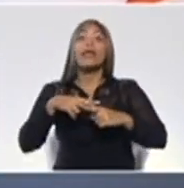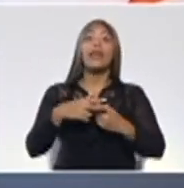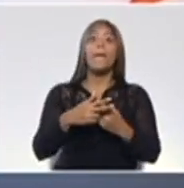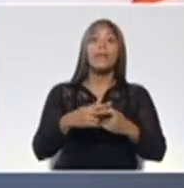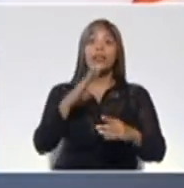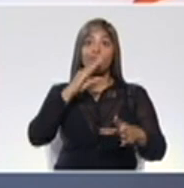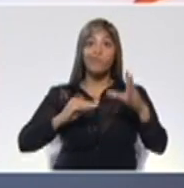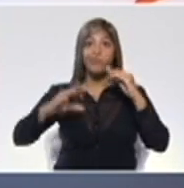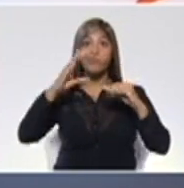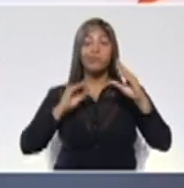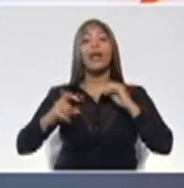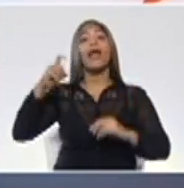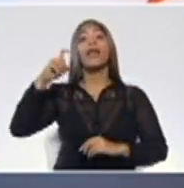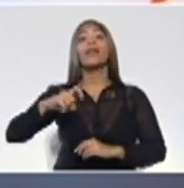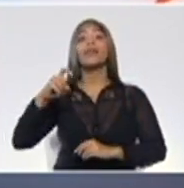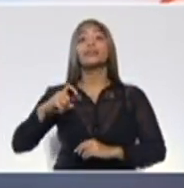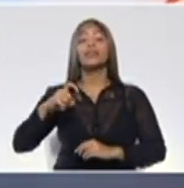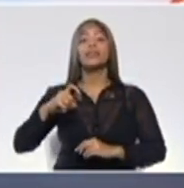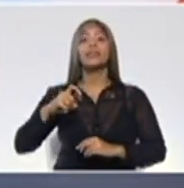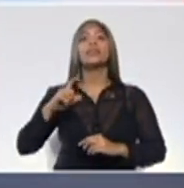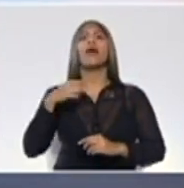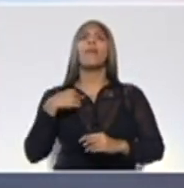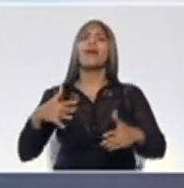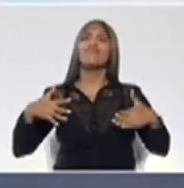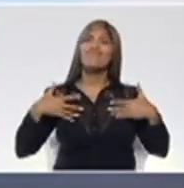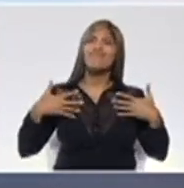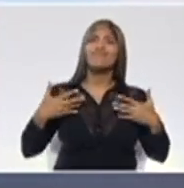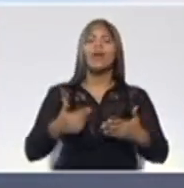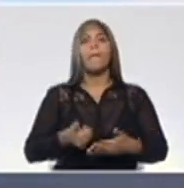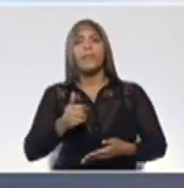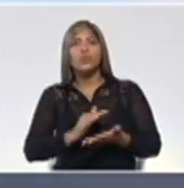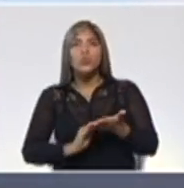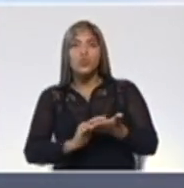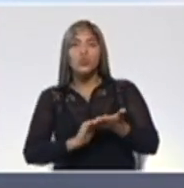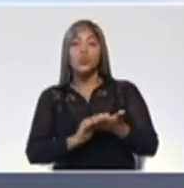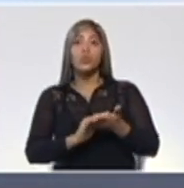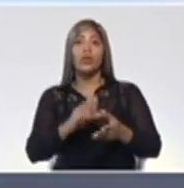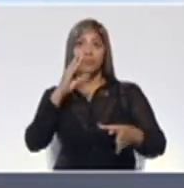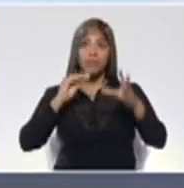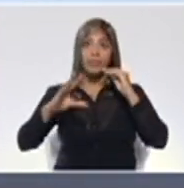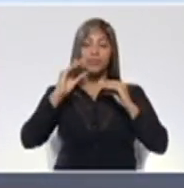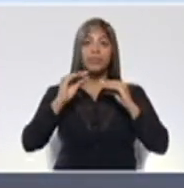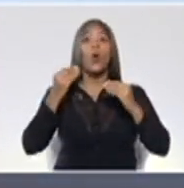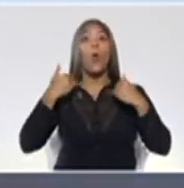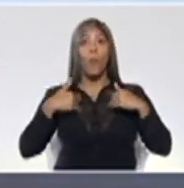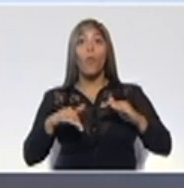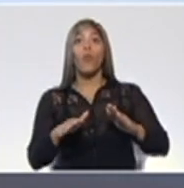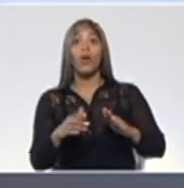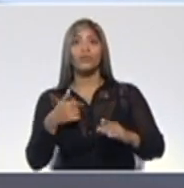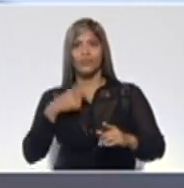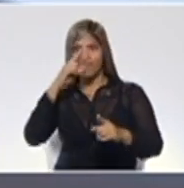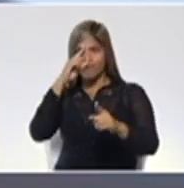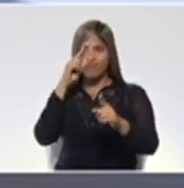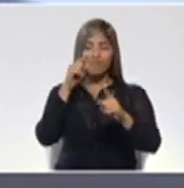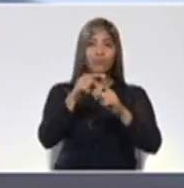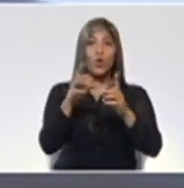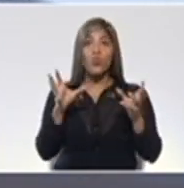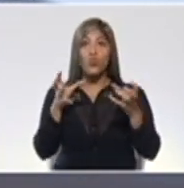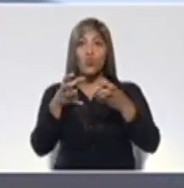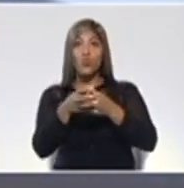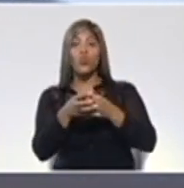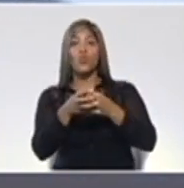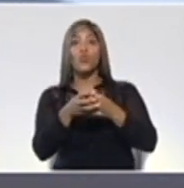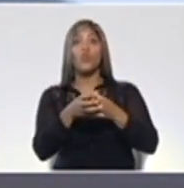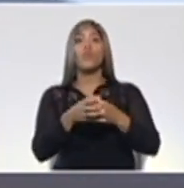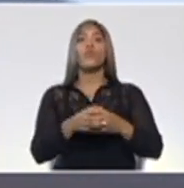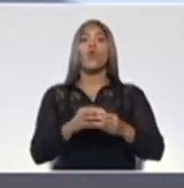que son tan necesarios y además lúdicos para todos ustedes. Por eso nosotros nos enfocamos muchísimo como equipo técnico y